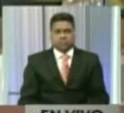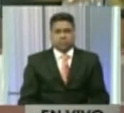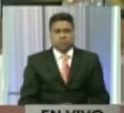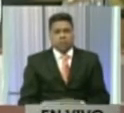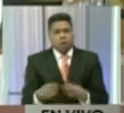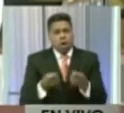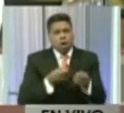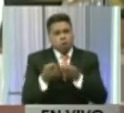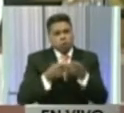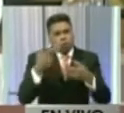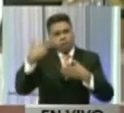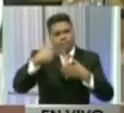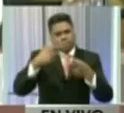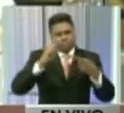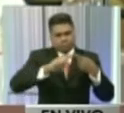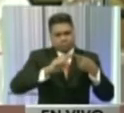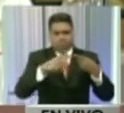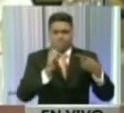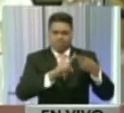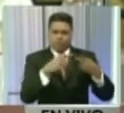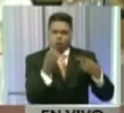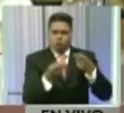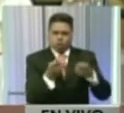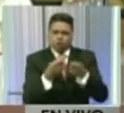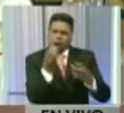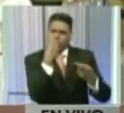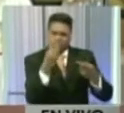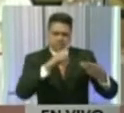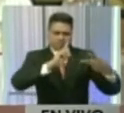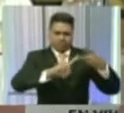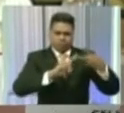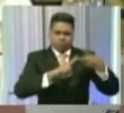Controla el petróleo y controla la moneda.